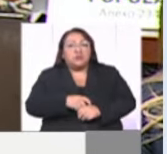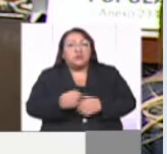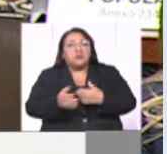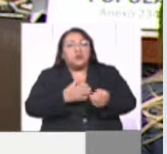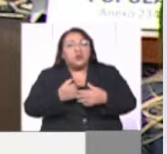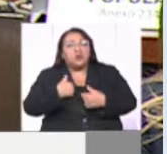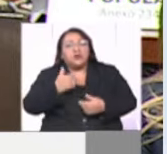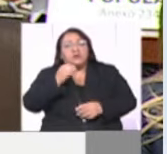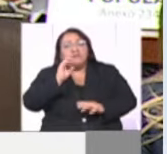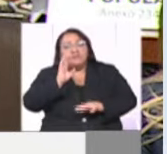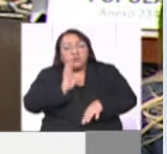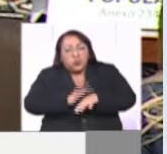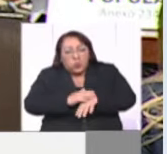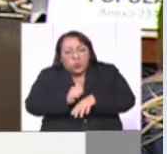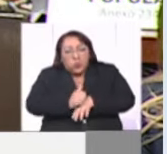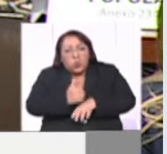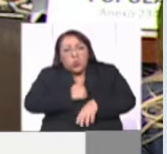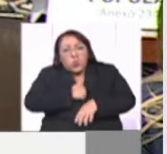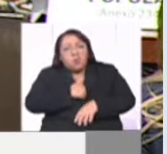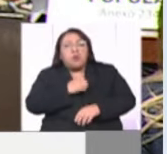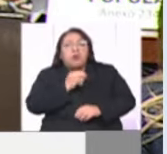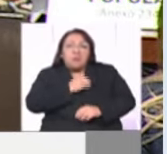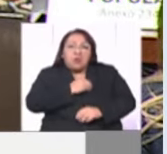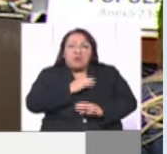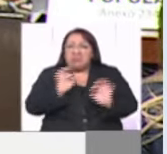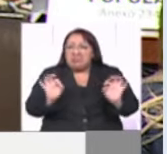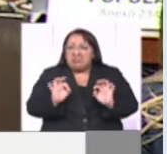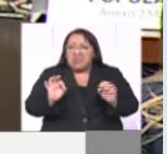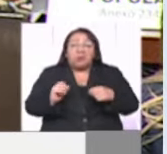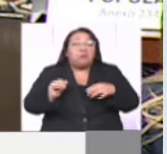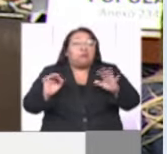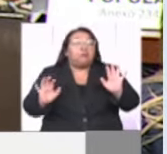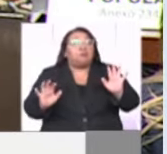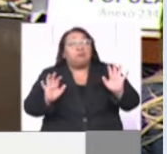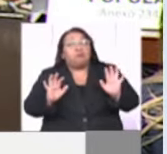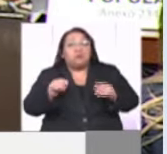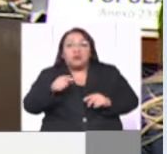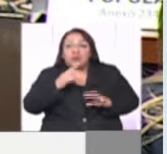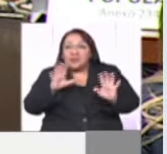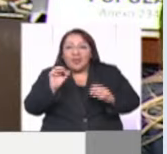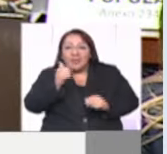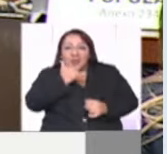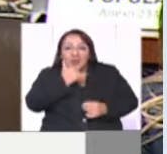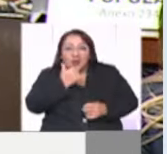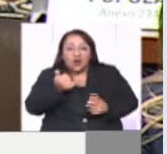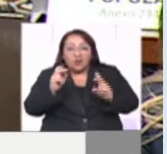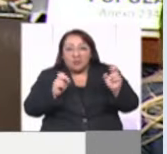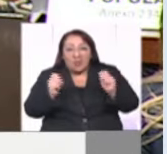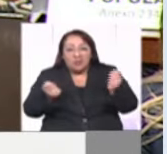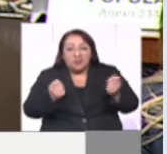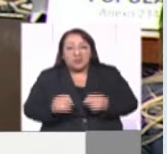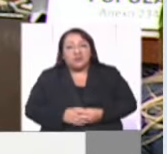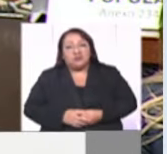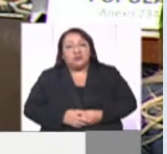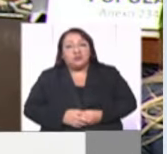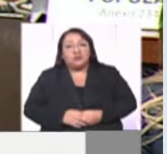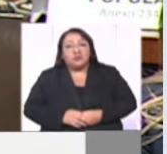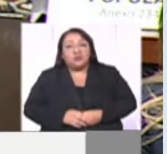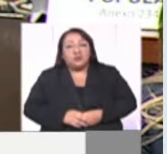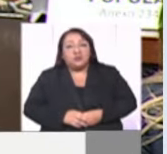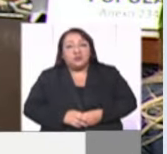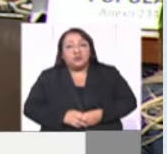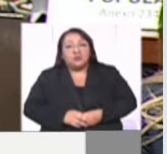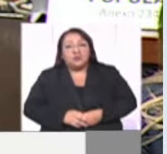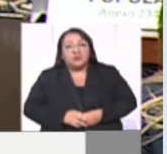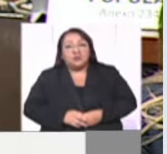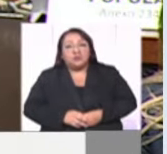de arrepentimiento o de hacer un mea culpa por los graves errores, no solamente administrativos, sino de